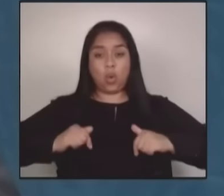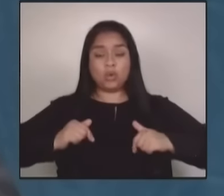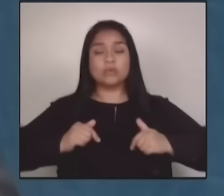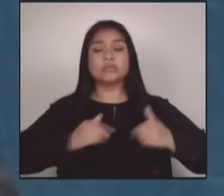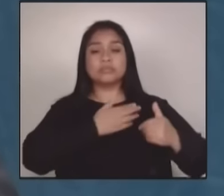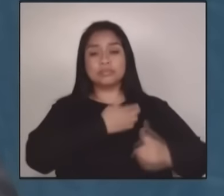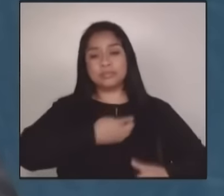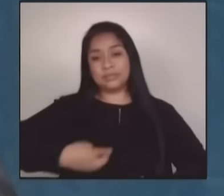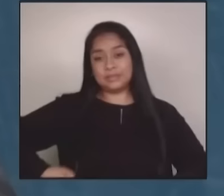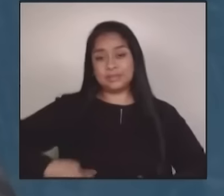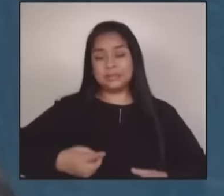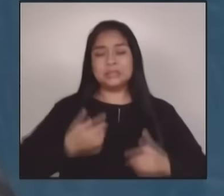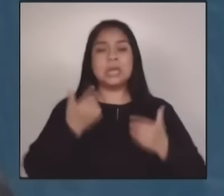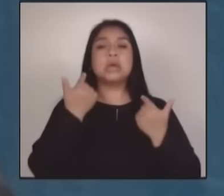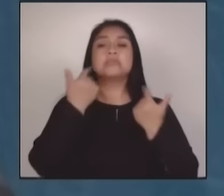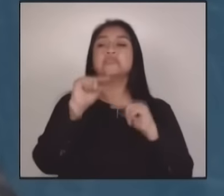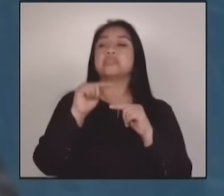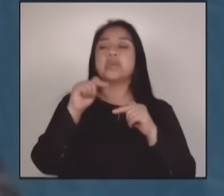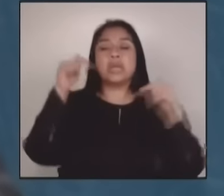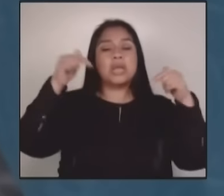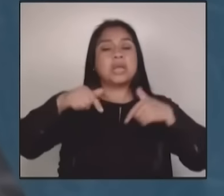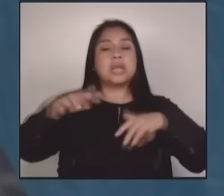no se limitará a esta ceremonia.